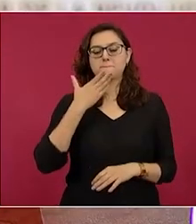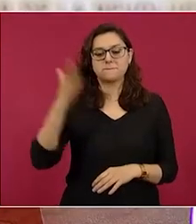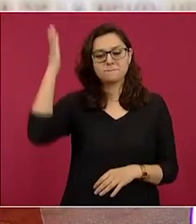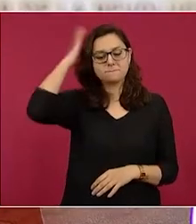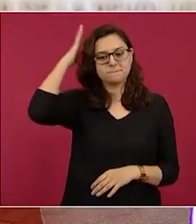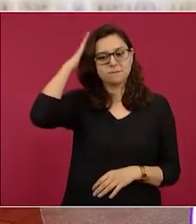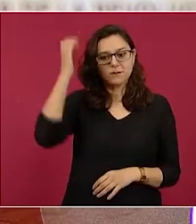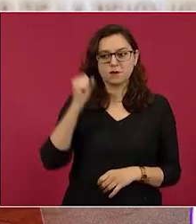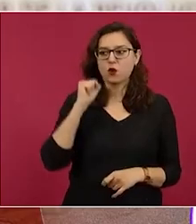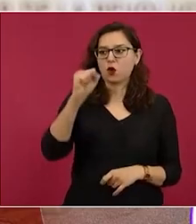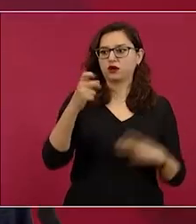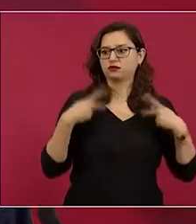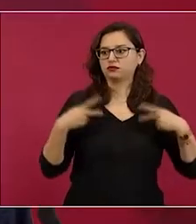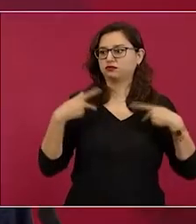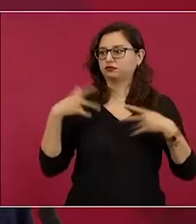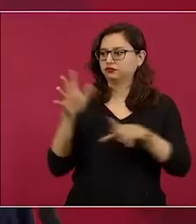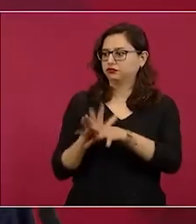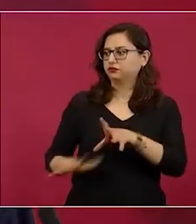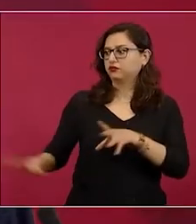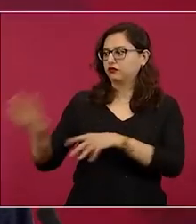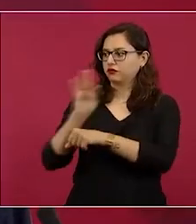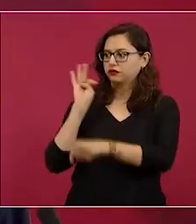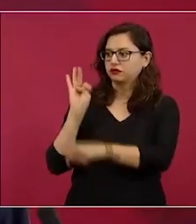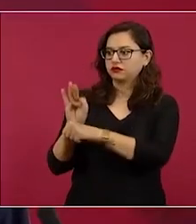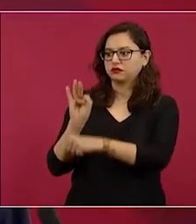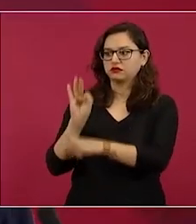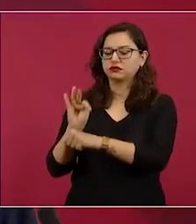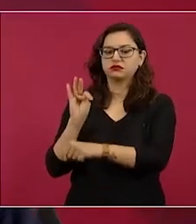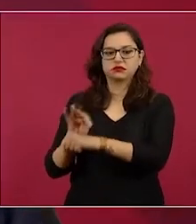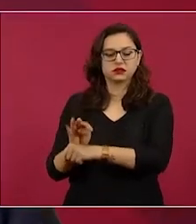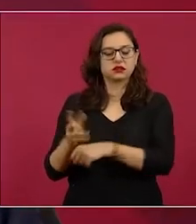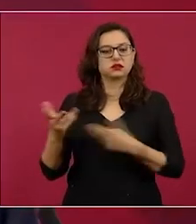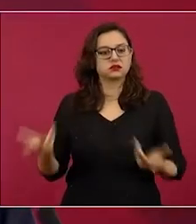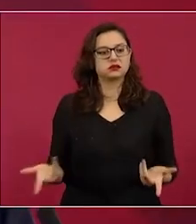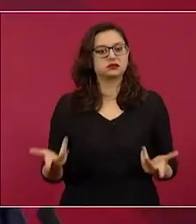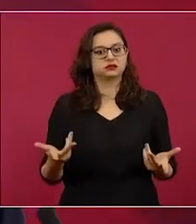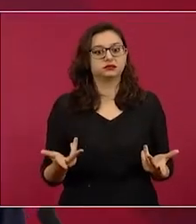dirigentes de las clases acomodadas, que por